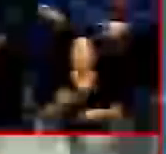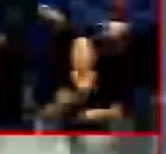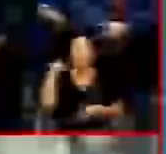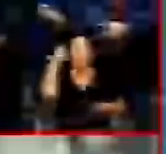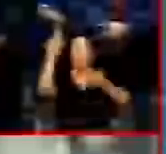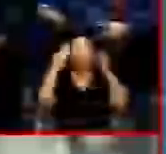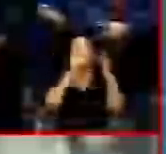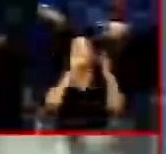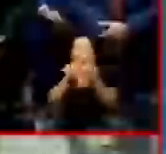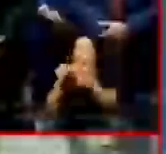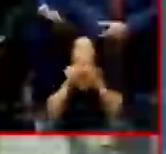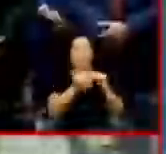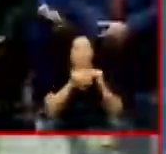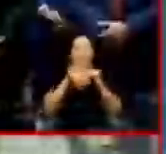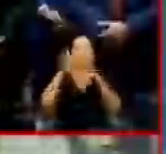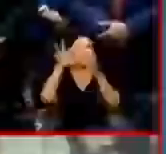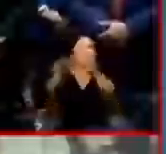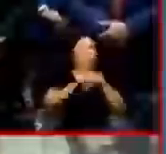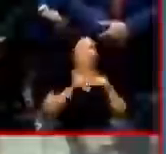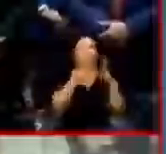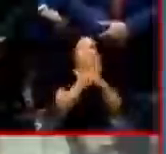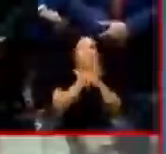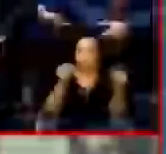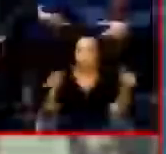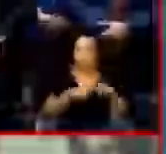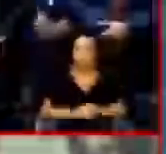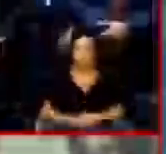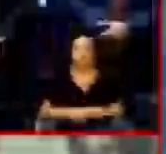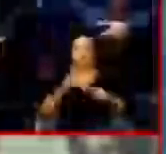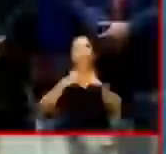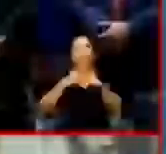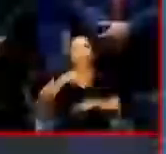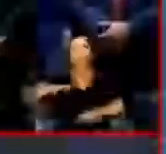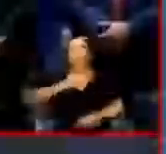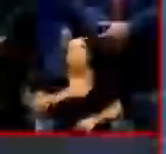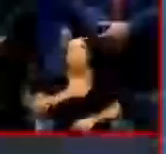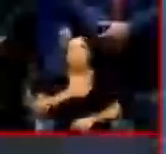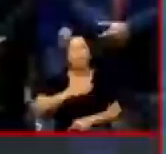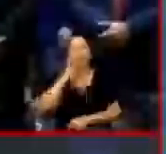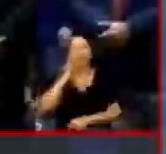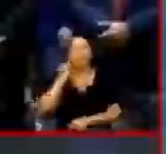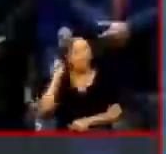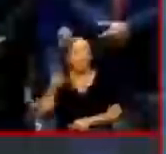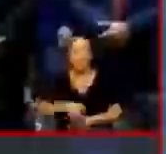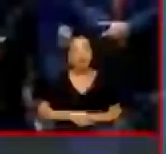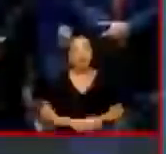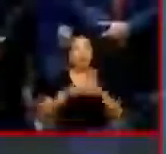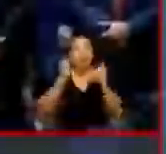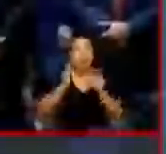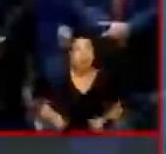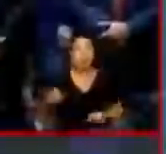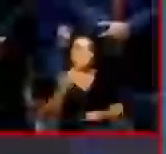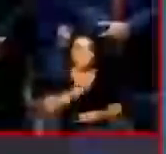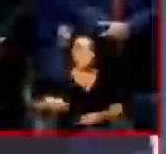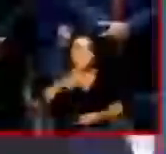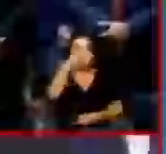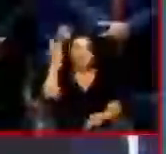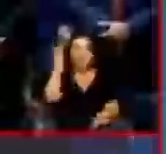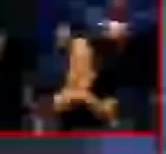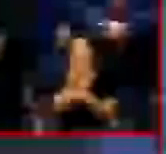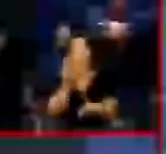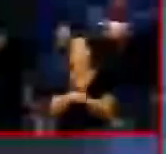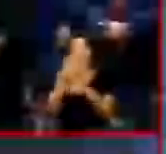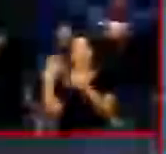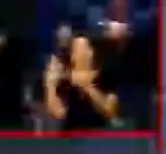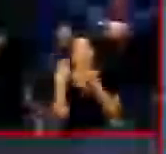hay dificultades que son muy propias. En algunos casos, problemas de alta presión y en algunos casos problemas de baja presión. Lo ideal sería siempre tener la